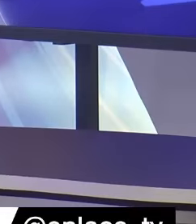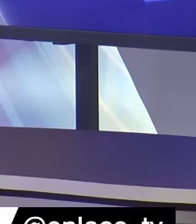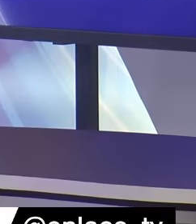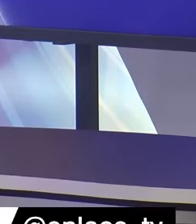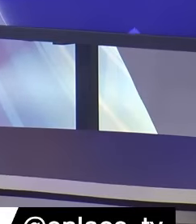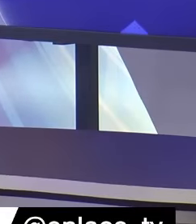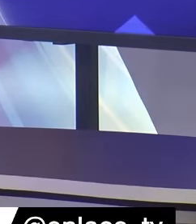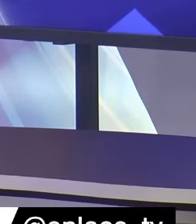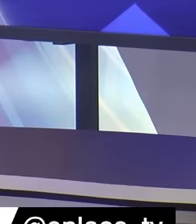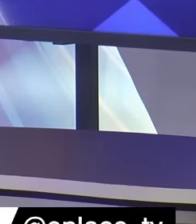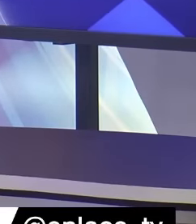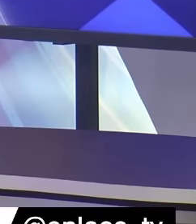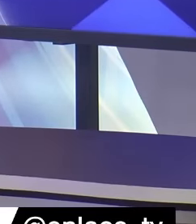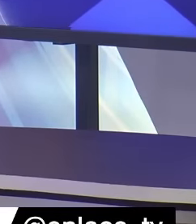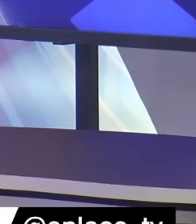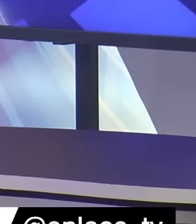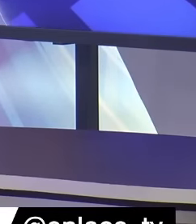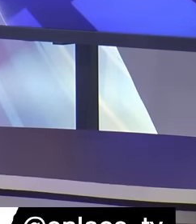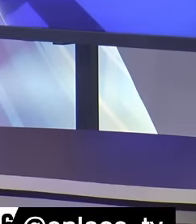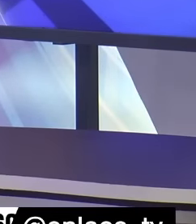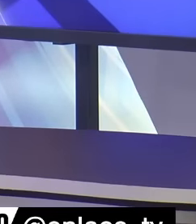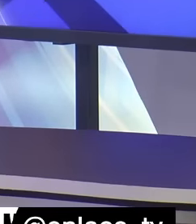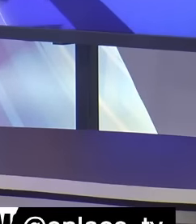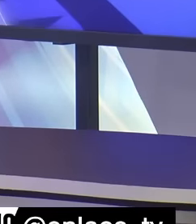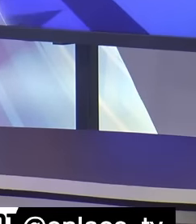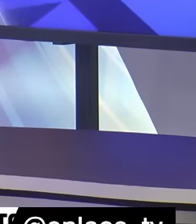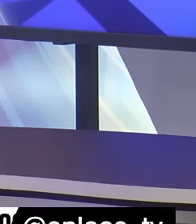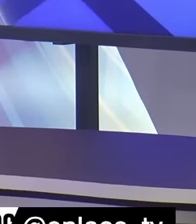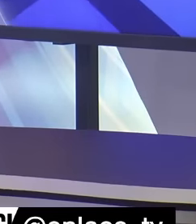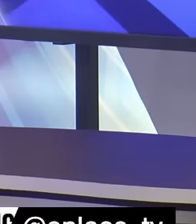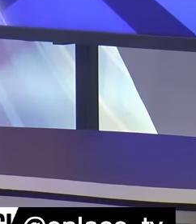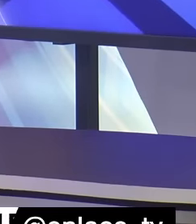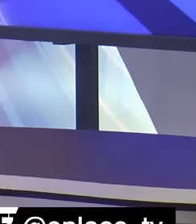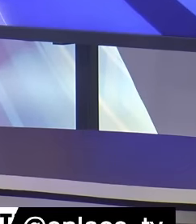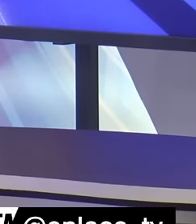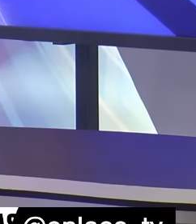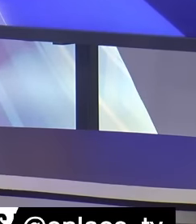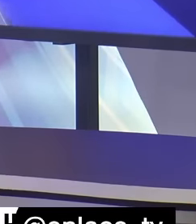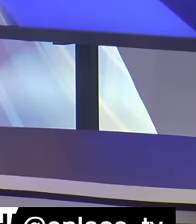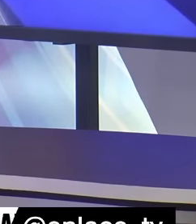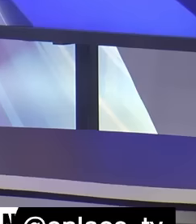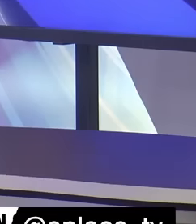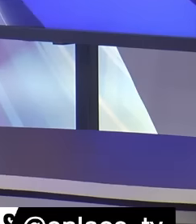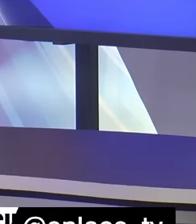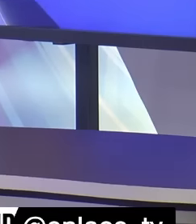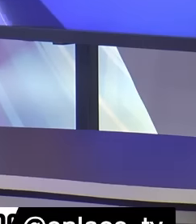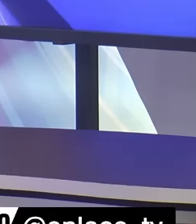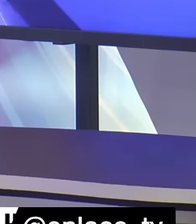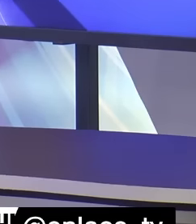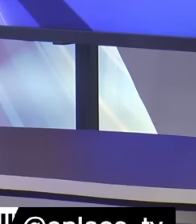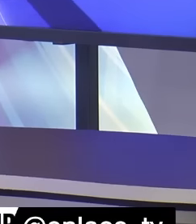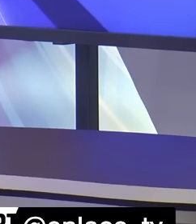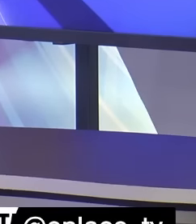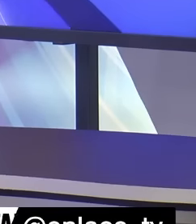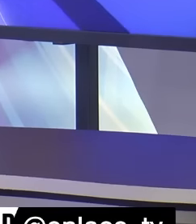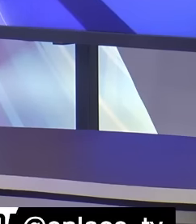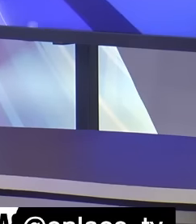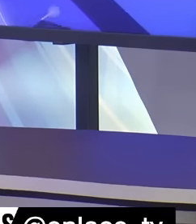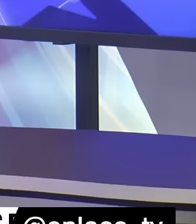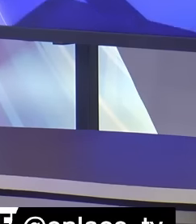Y el técnico Gustavo Costa del Independiente Santa Fe, aunque ganador ante la Alianza Petrolera 1-0, dijo que esperaba más de los